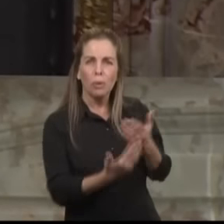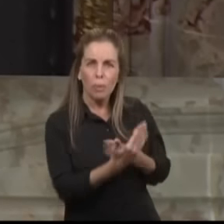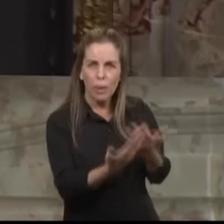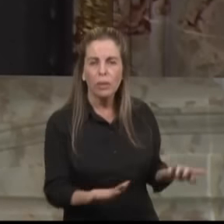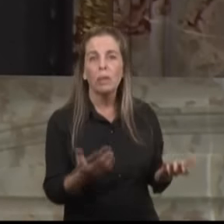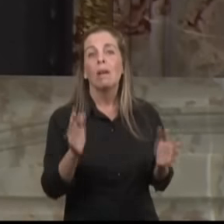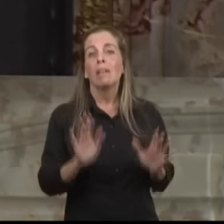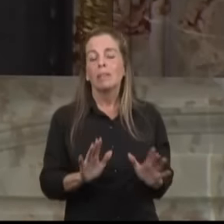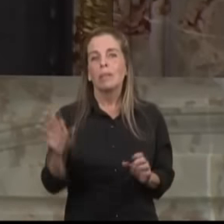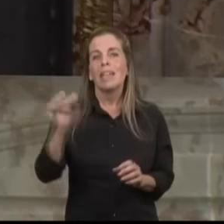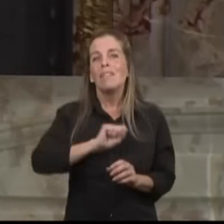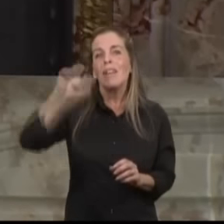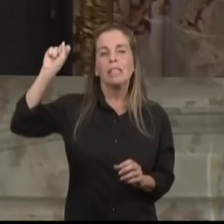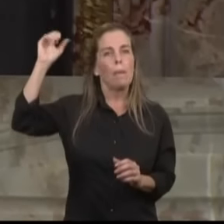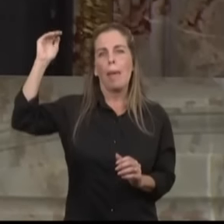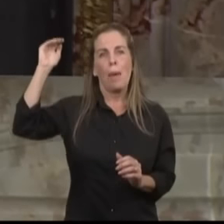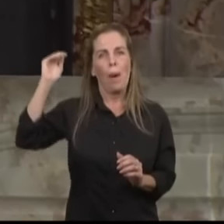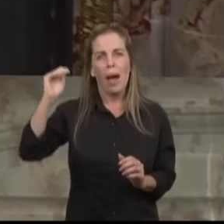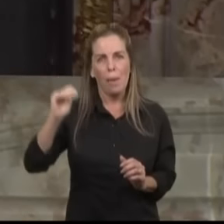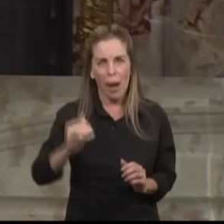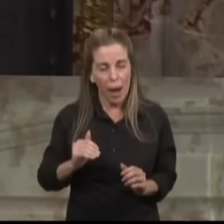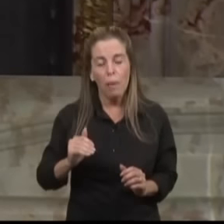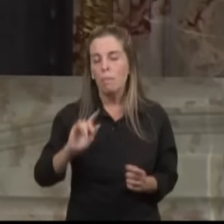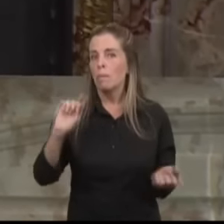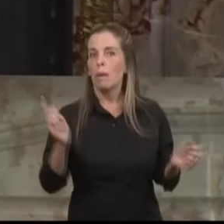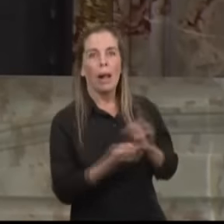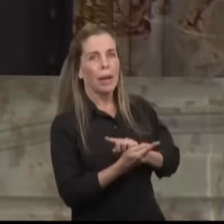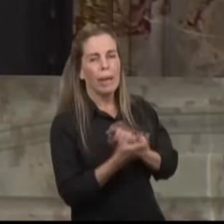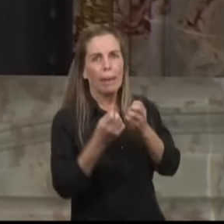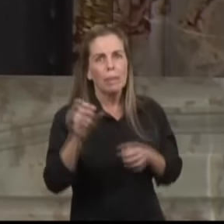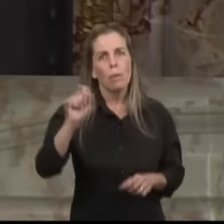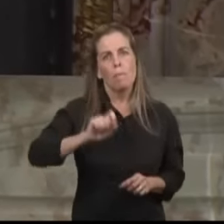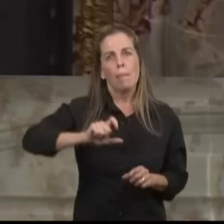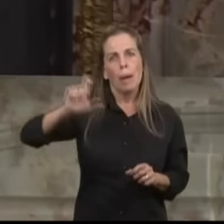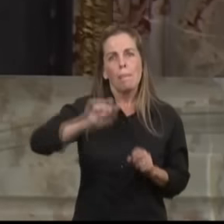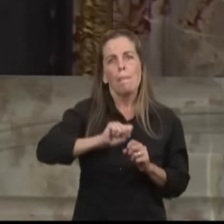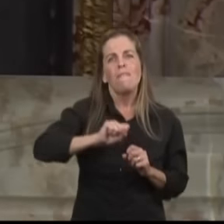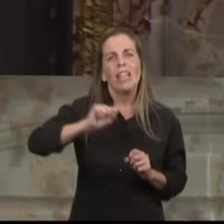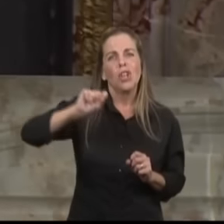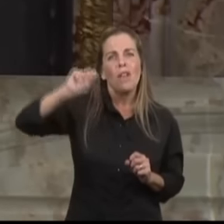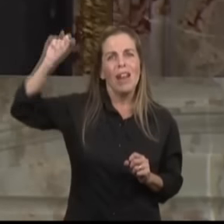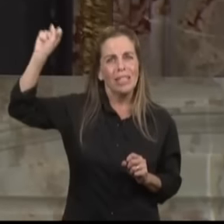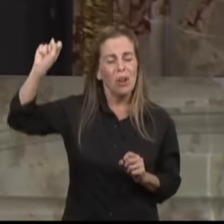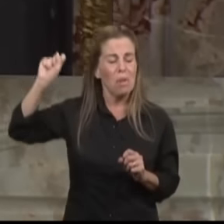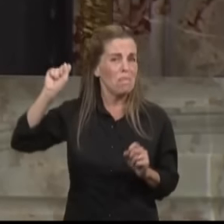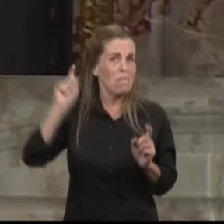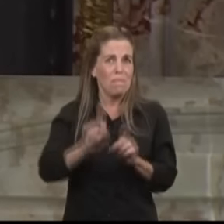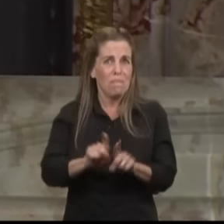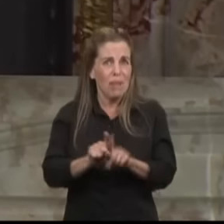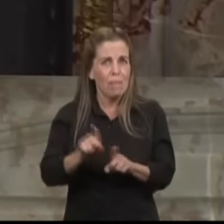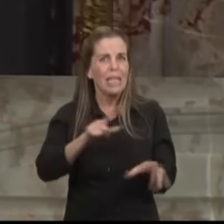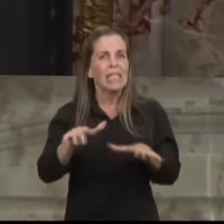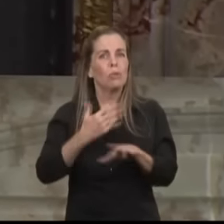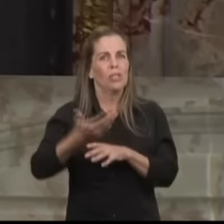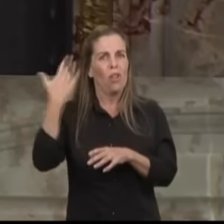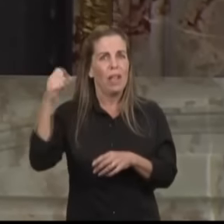que la inflación, en vez de disminuir todos los meses, empiece a aumentar todos los meses hasta terminar en una nueva hiperinflación.